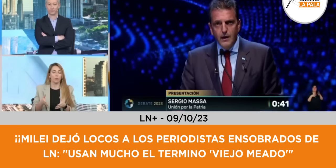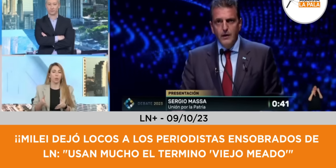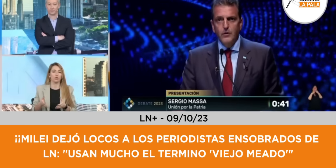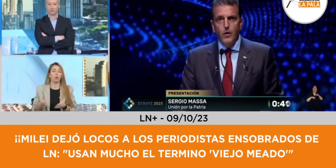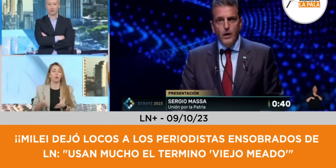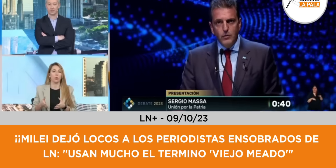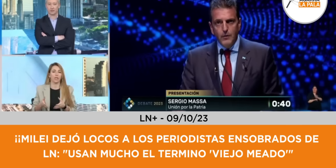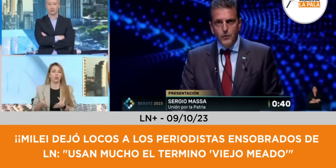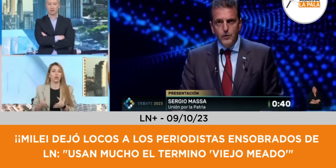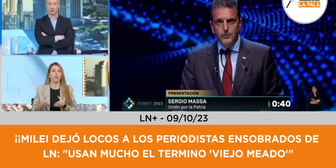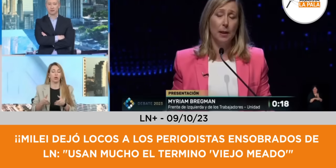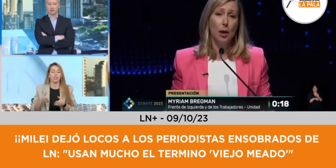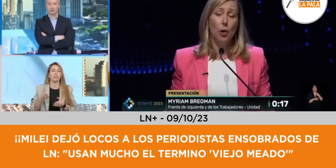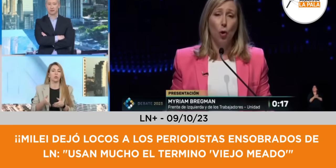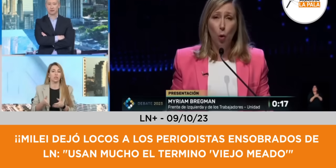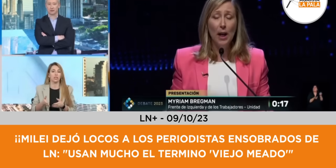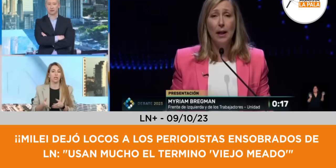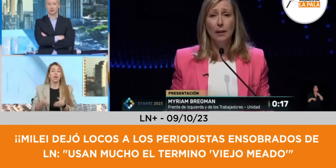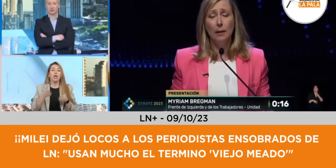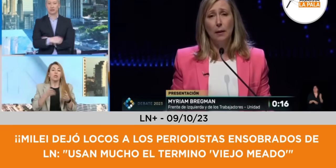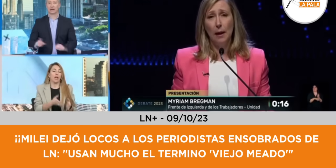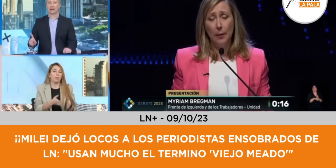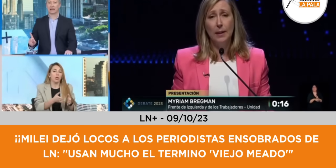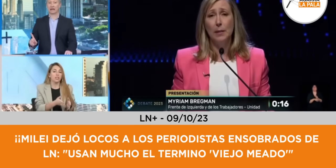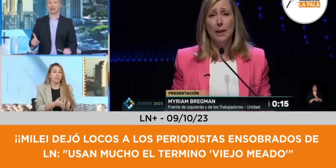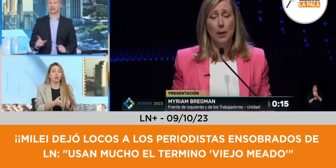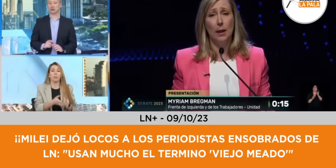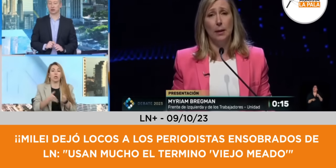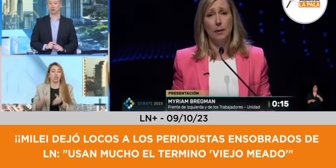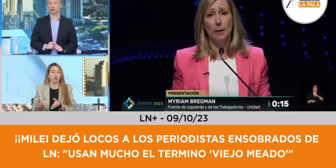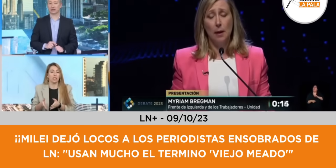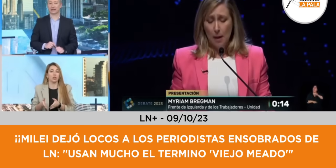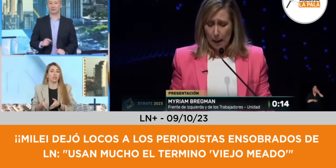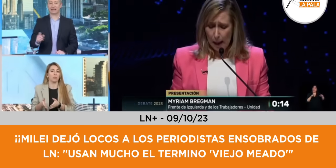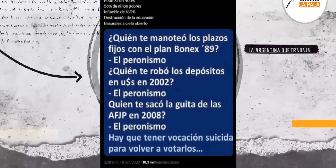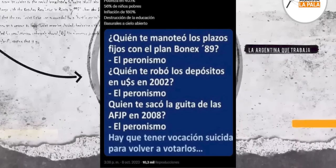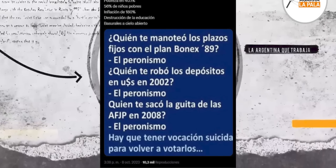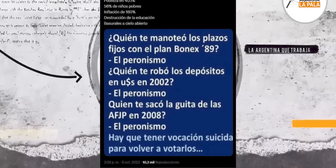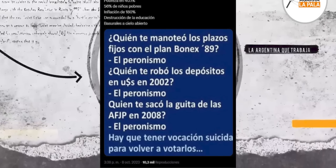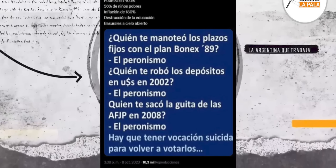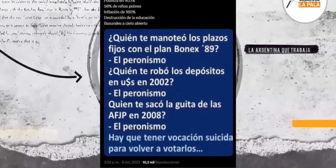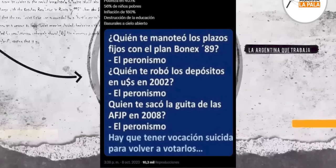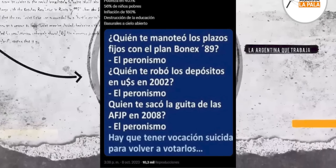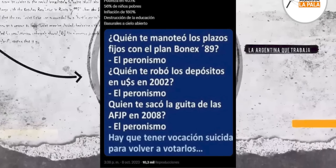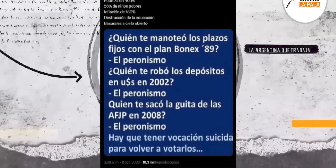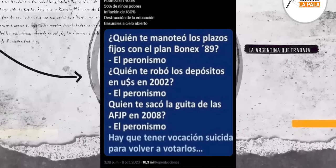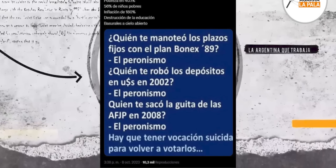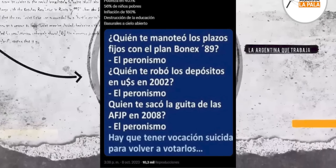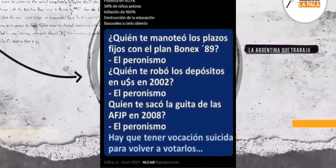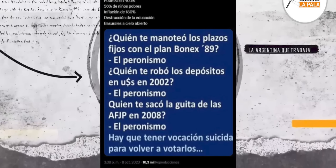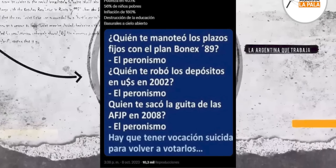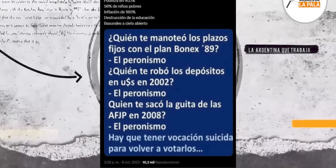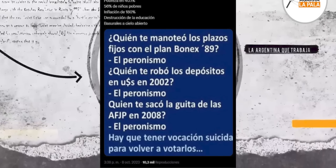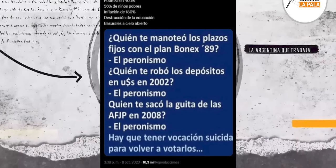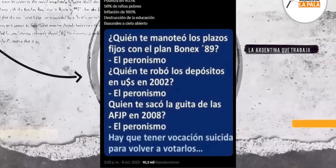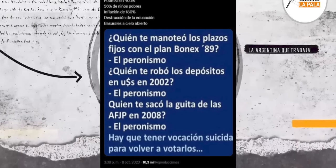hasta en sus propuestas, ¿no? Que fueron incisivos en decir, mira, vos decís esto, pero yo Atención, sos ministro de Camila. No votes peronismo. El peronismo es pobreza